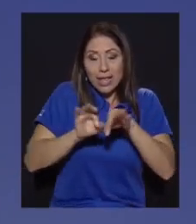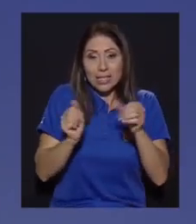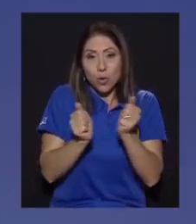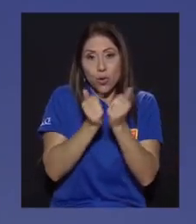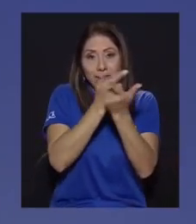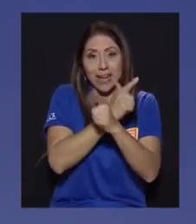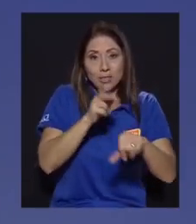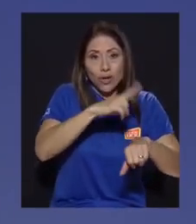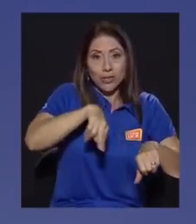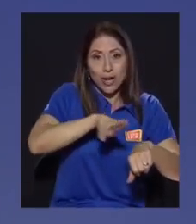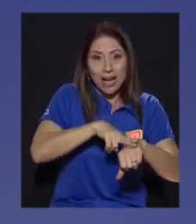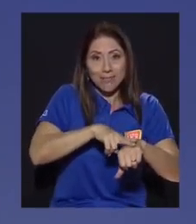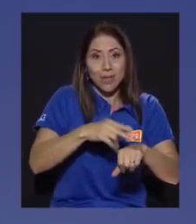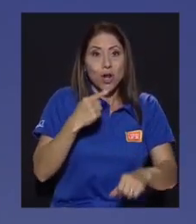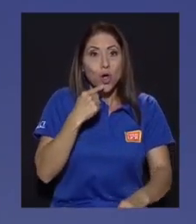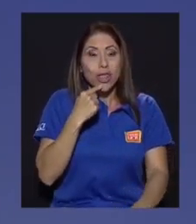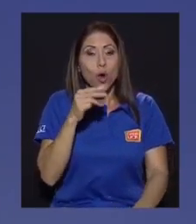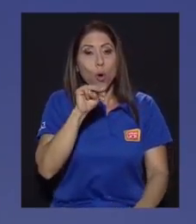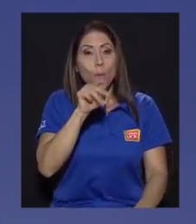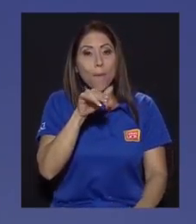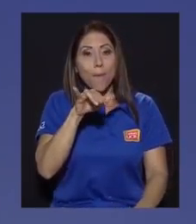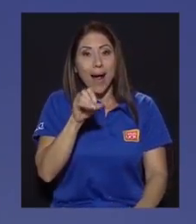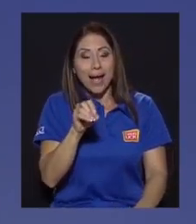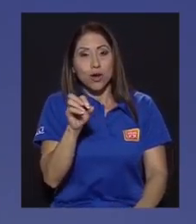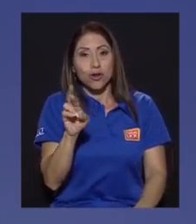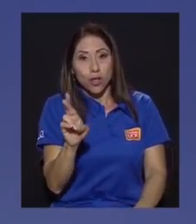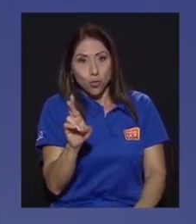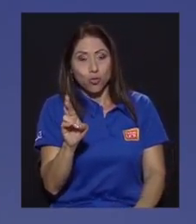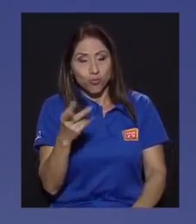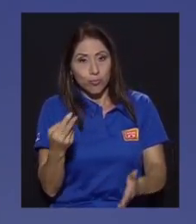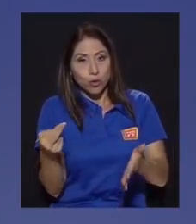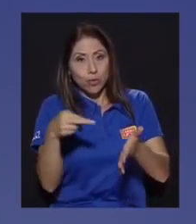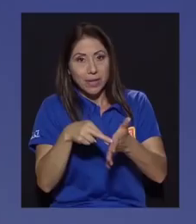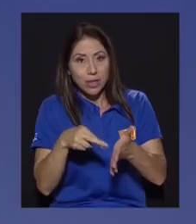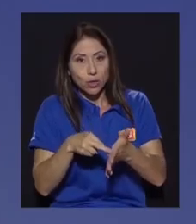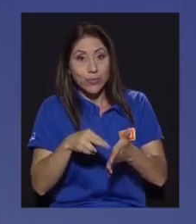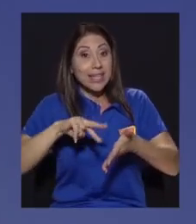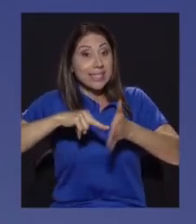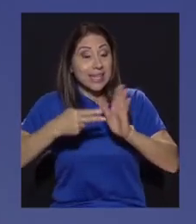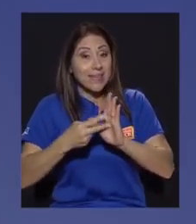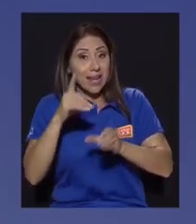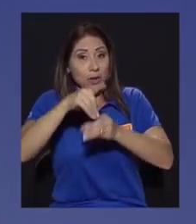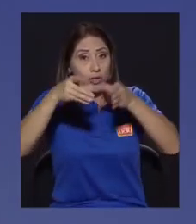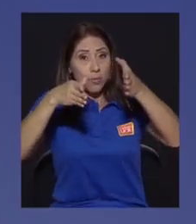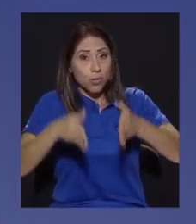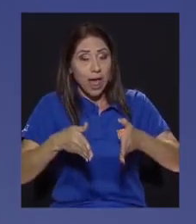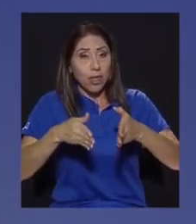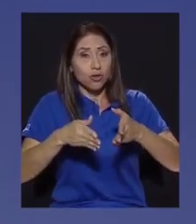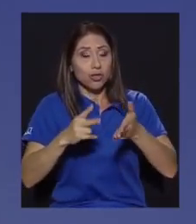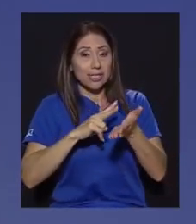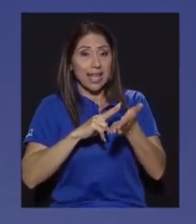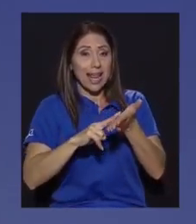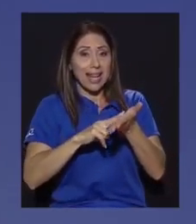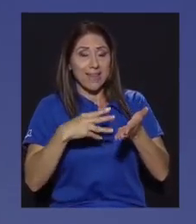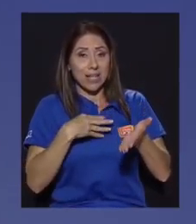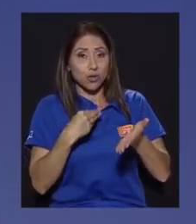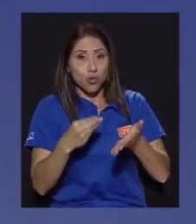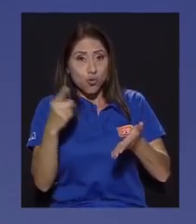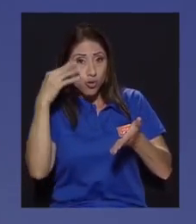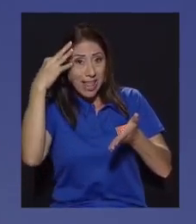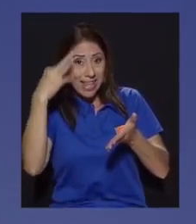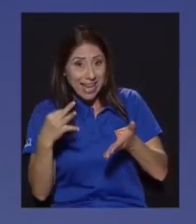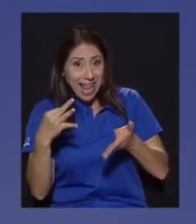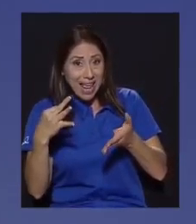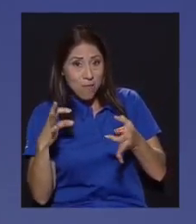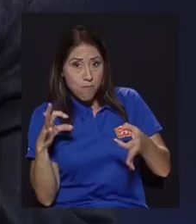unidad lo dijo tomar yo lo repito eso quiere decir que en el caso de los diputados del partido liberación nacional usted cree que con renovación van a ser